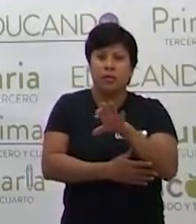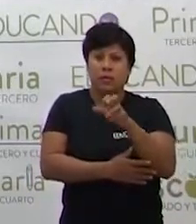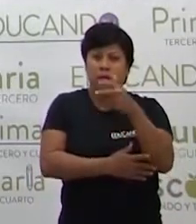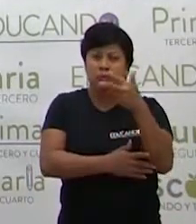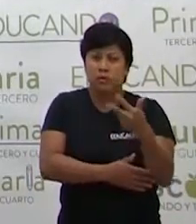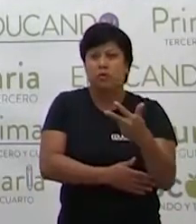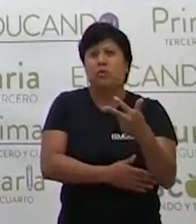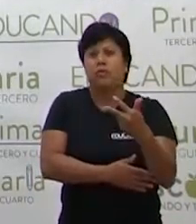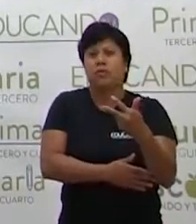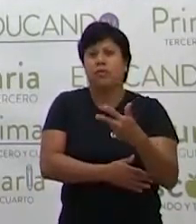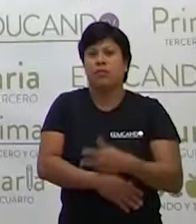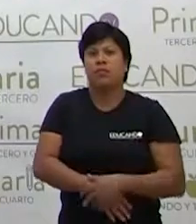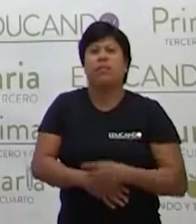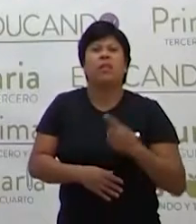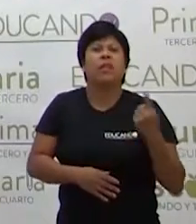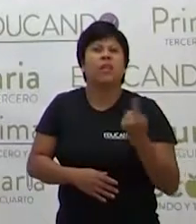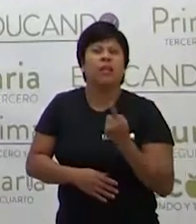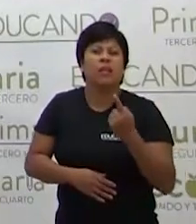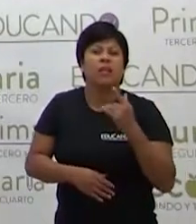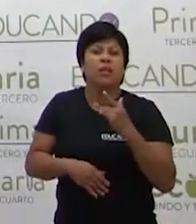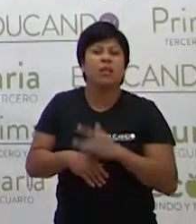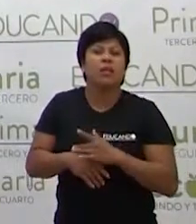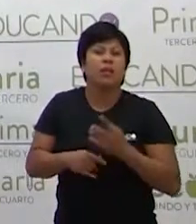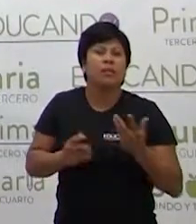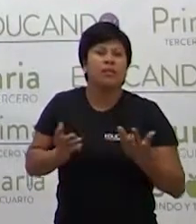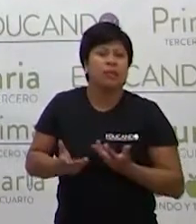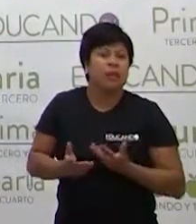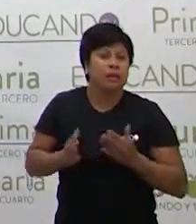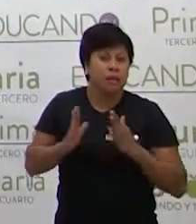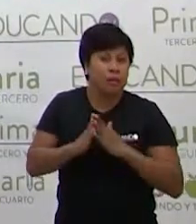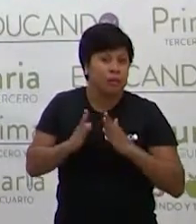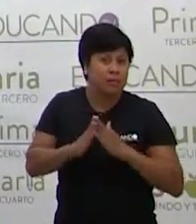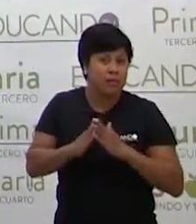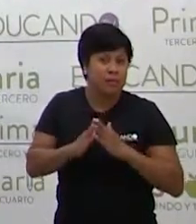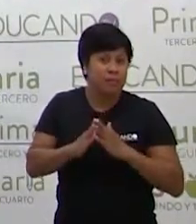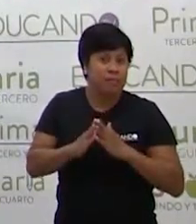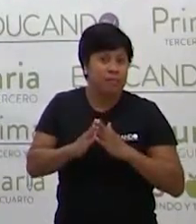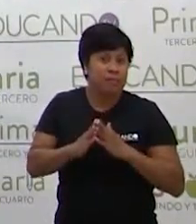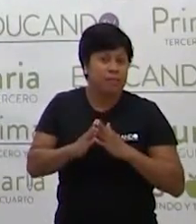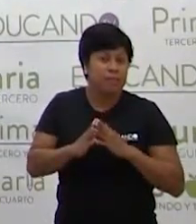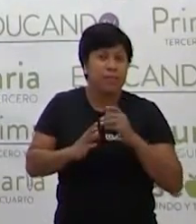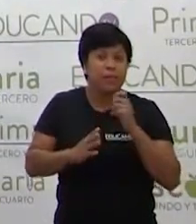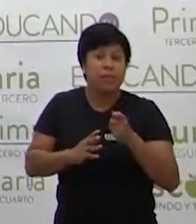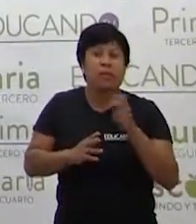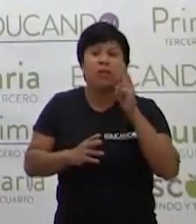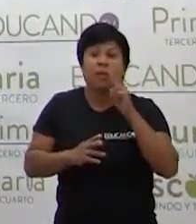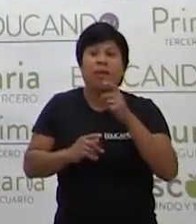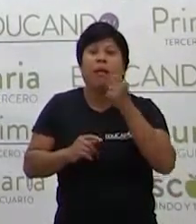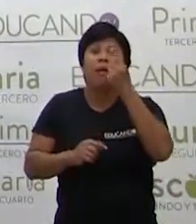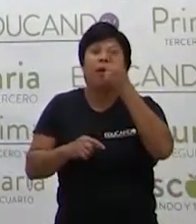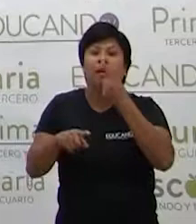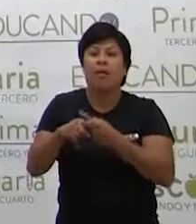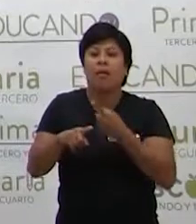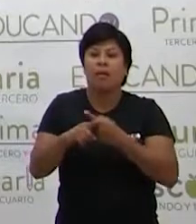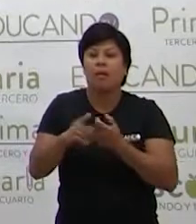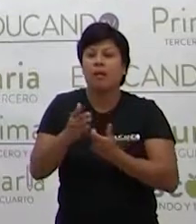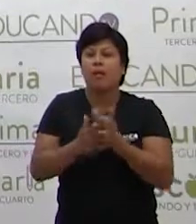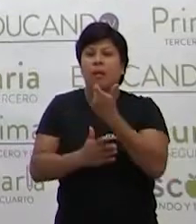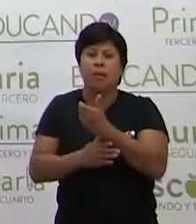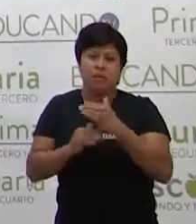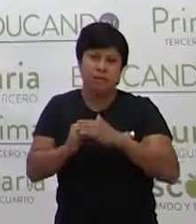13,508. ¿Qué es lo que te toca hacer a ti en tu casita? Ver a quién le pagó